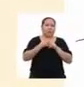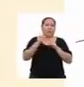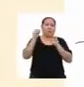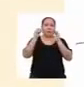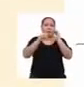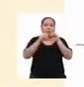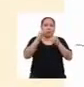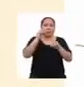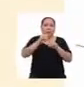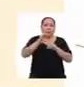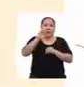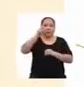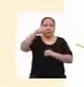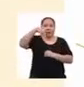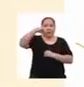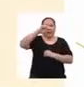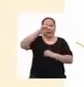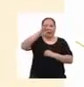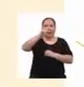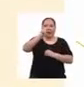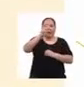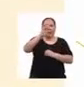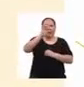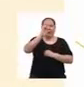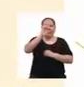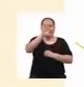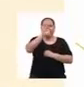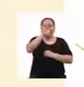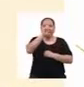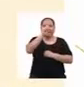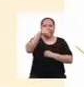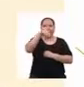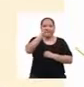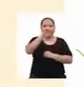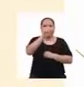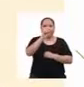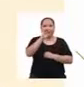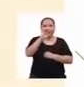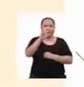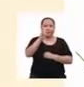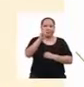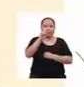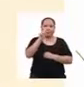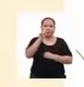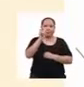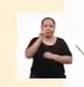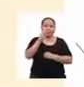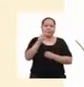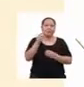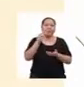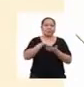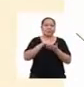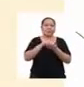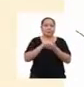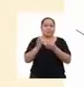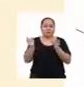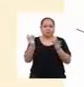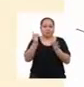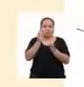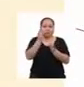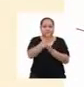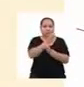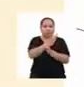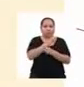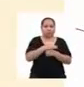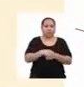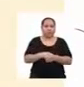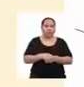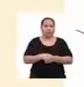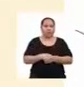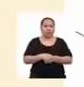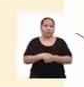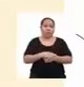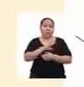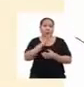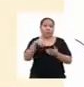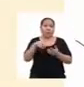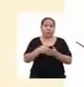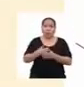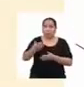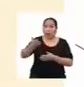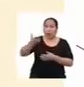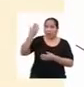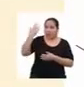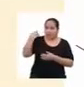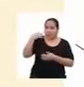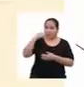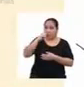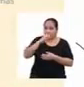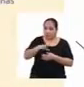conector consecutivo y reordenando un poco las ideas iniciales. ¿Qué le parece? Por todo lo anterior,